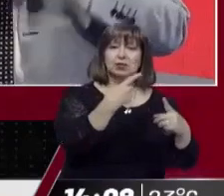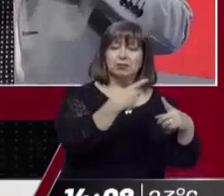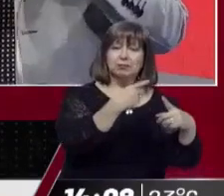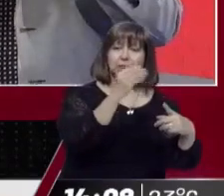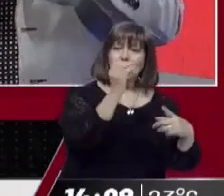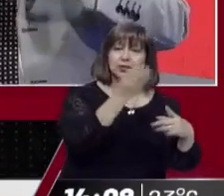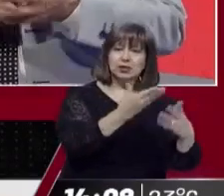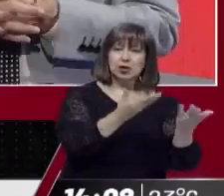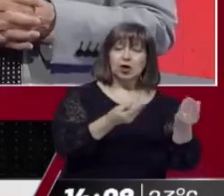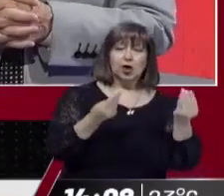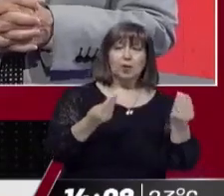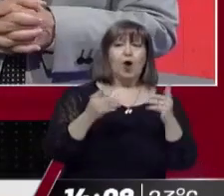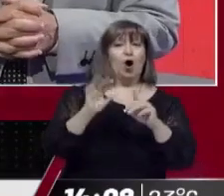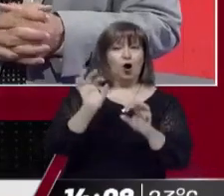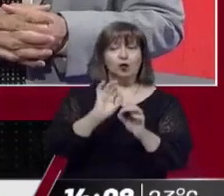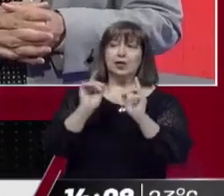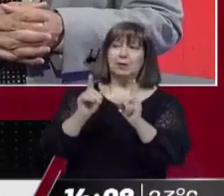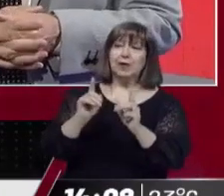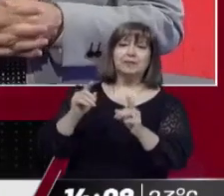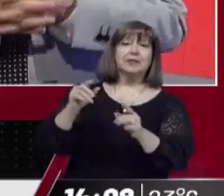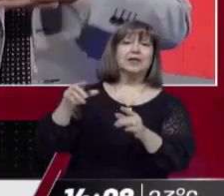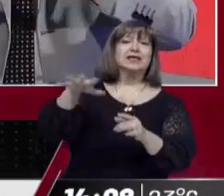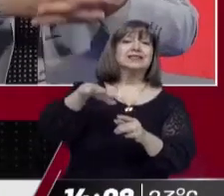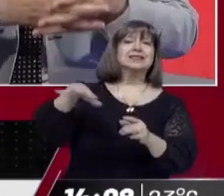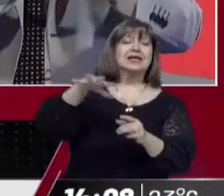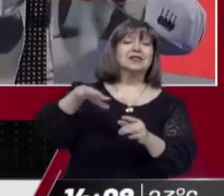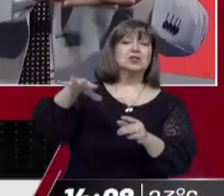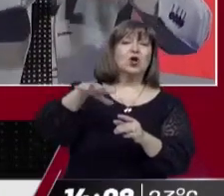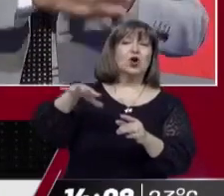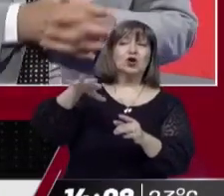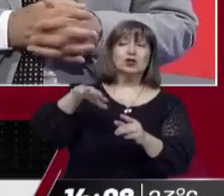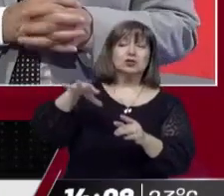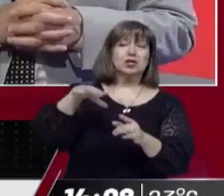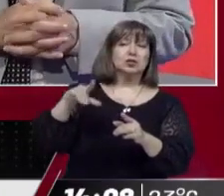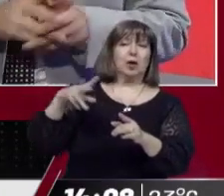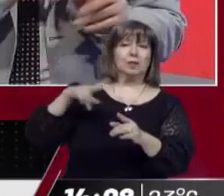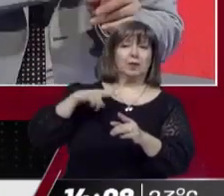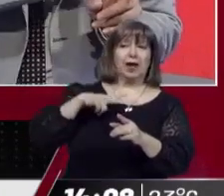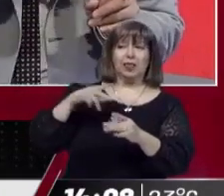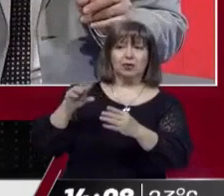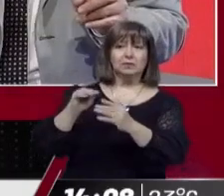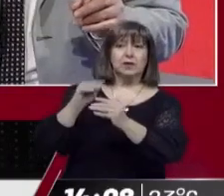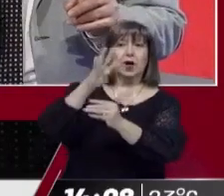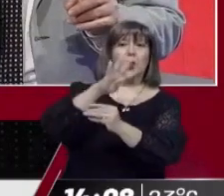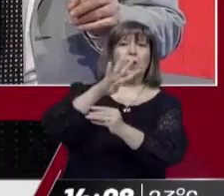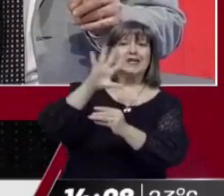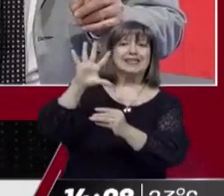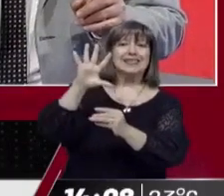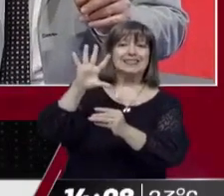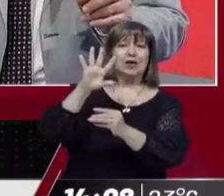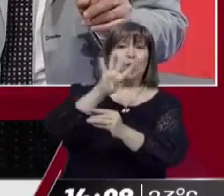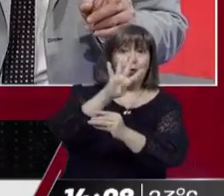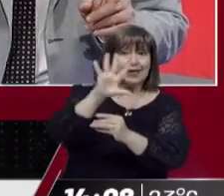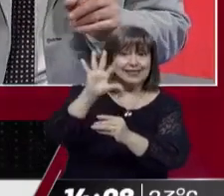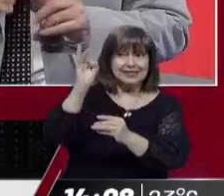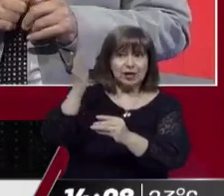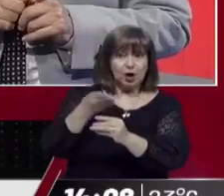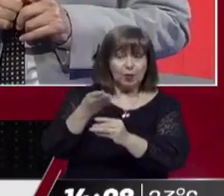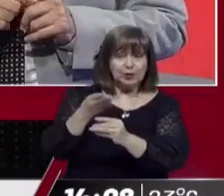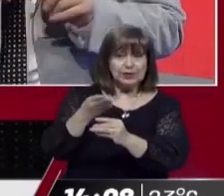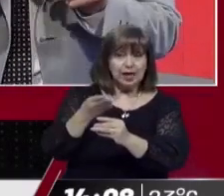miren cómo fue el incremento del sector formal registrado privado. 45% en 3 meses. La